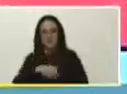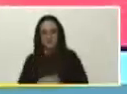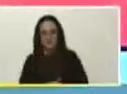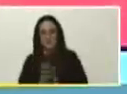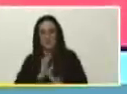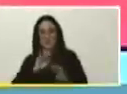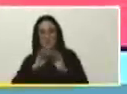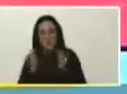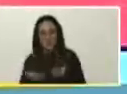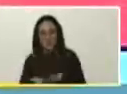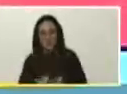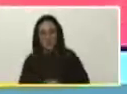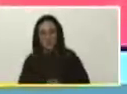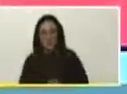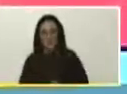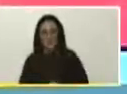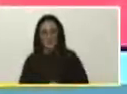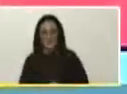del mundo.